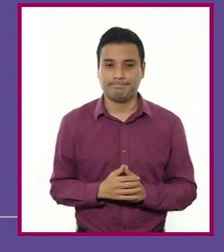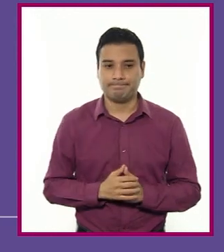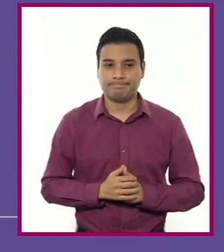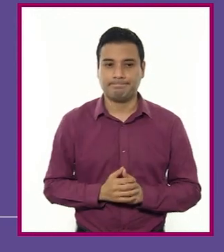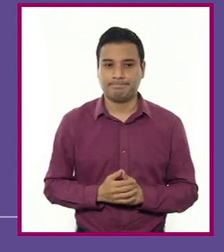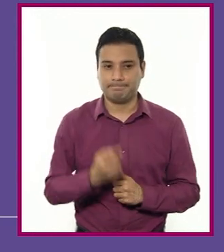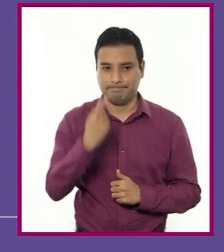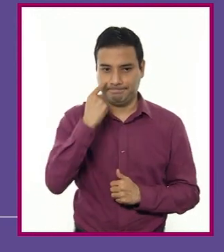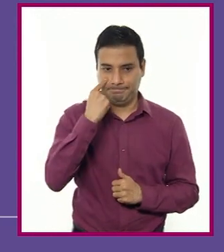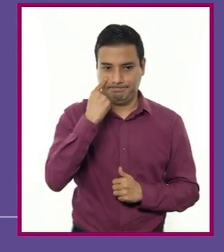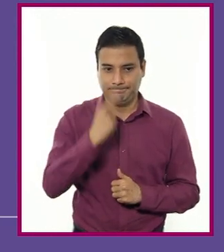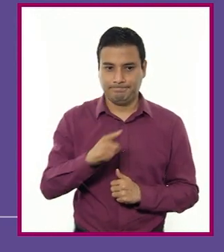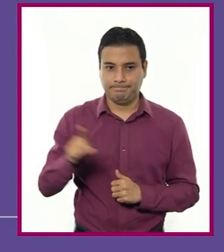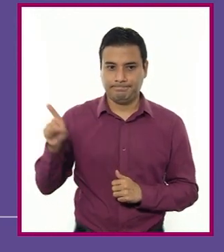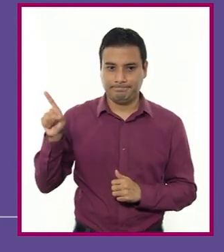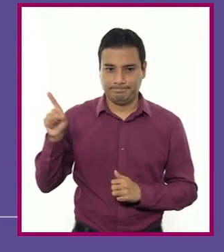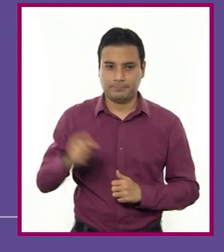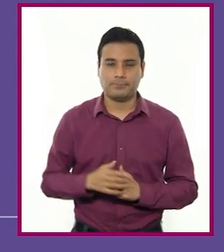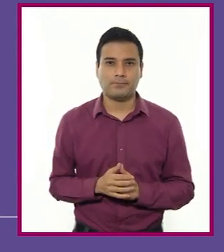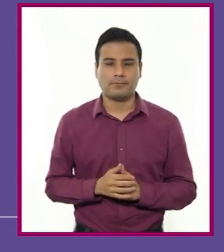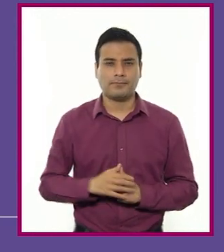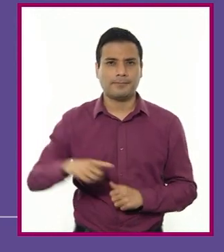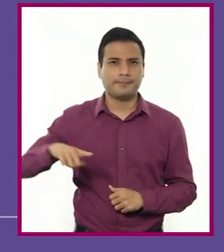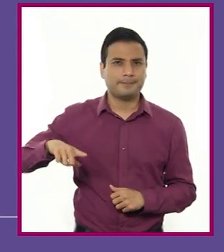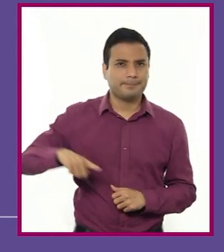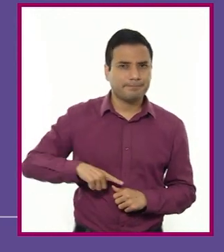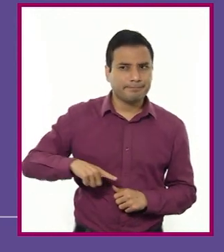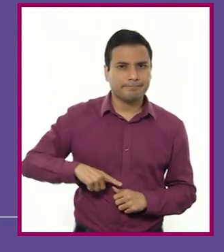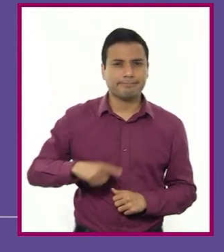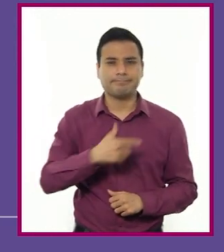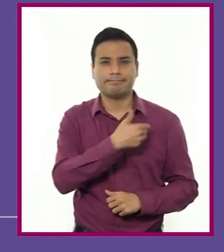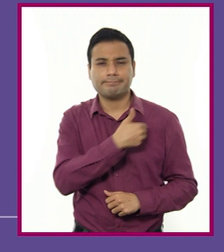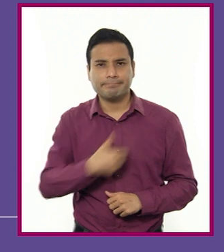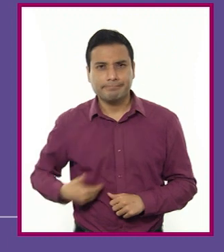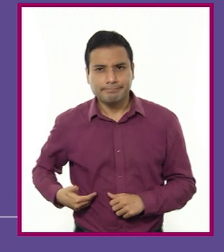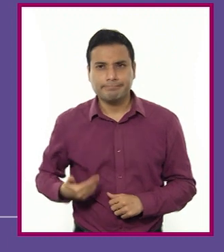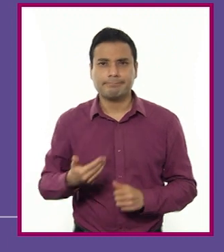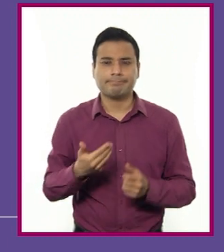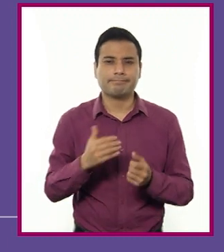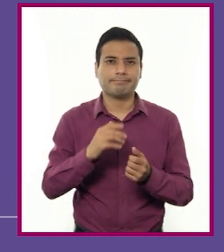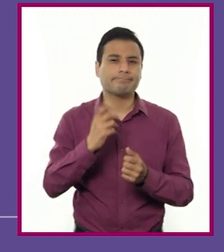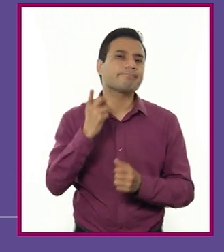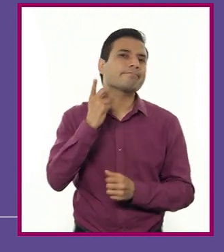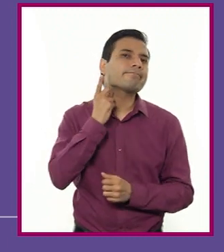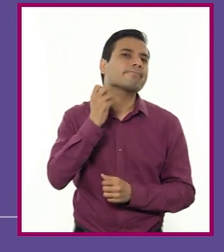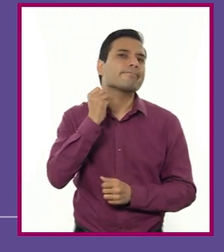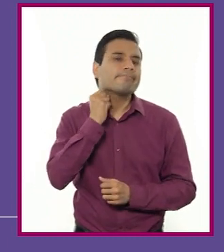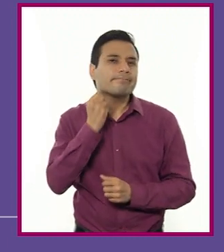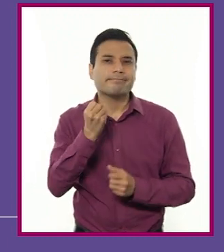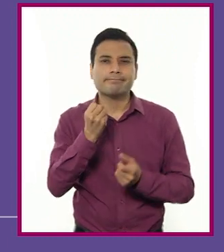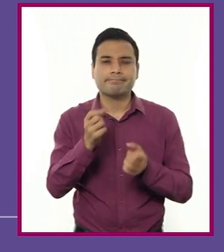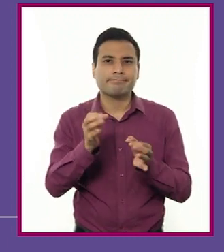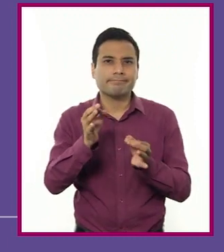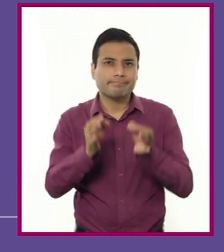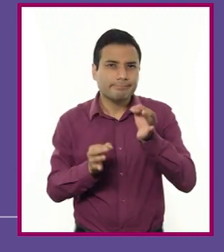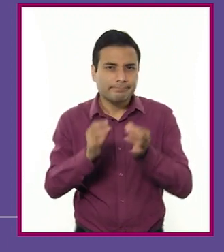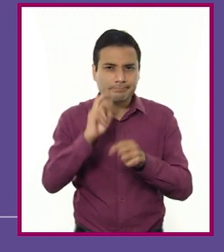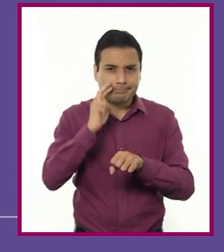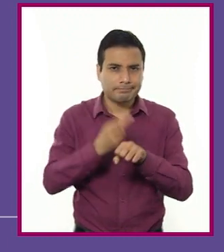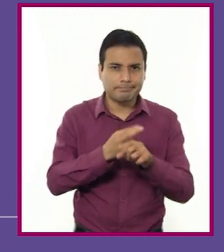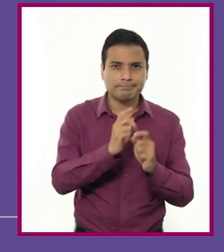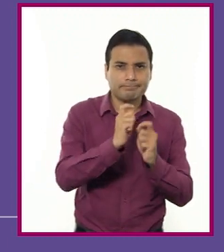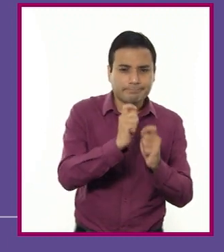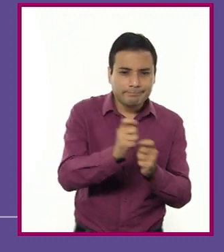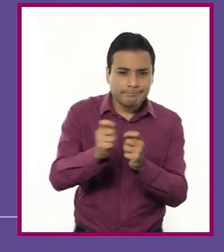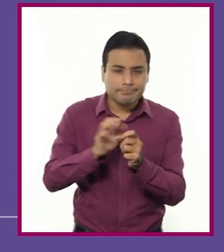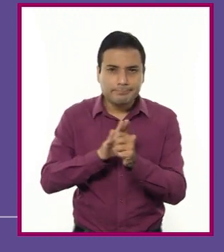atribuciones de cada uno de los poderes públicos, ejecutivo, legislativo y judicial, y de los